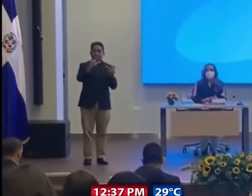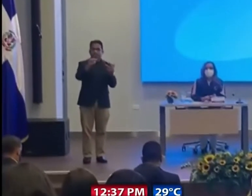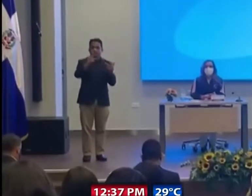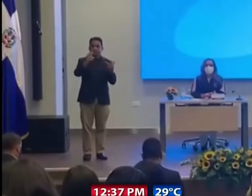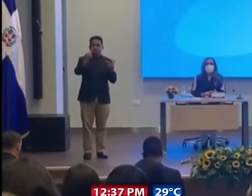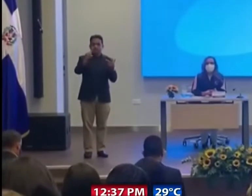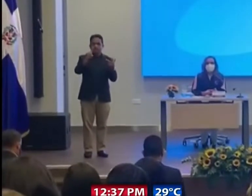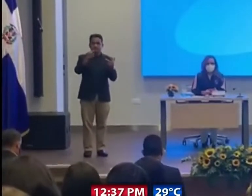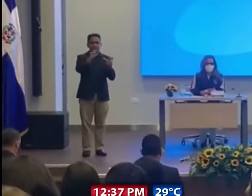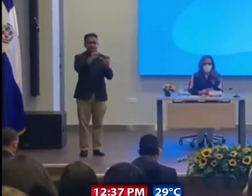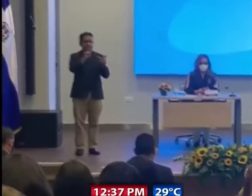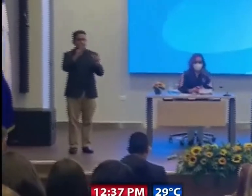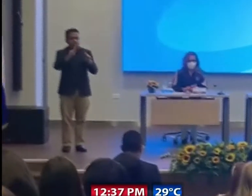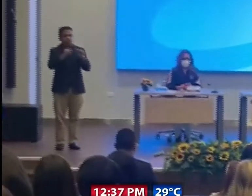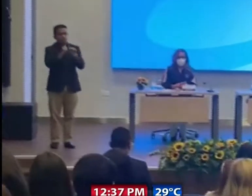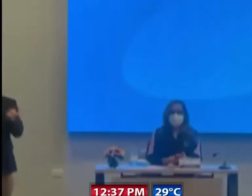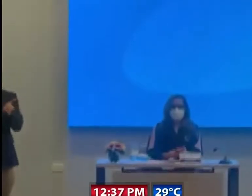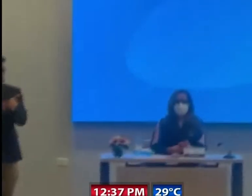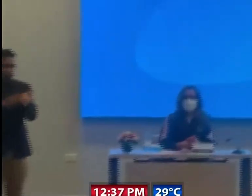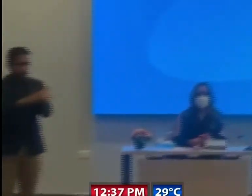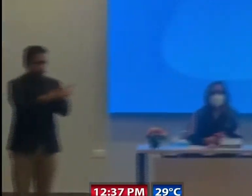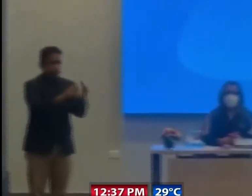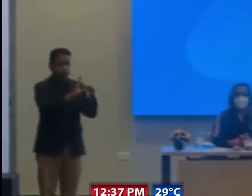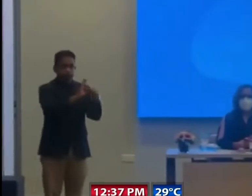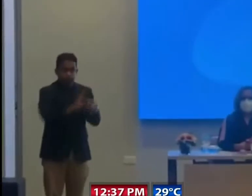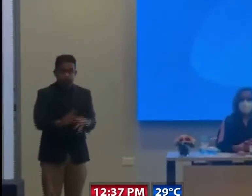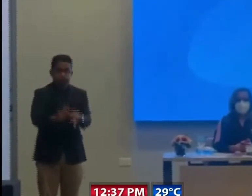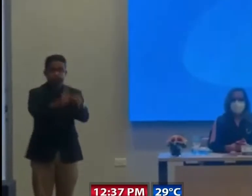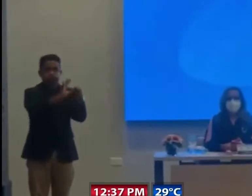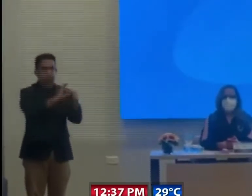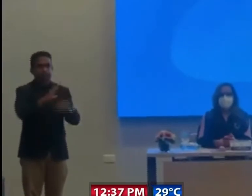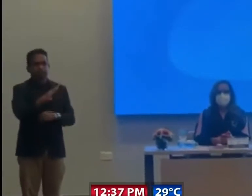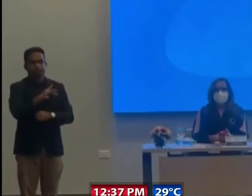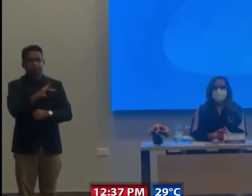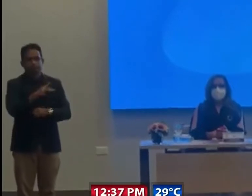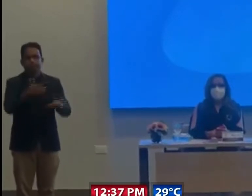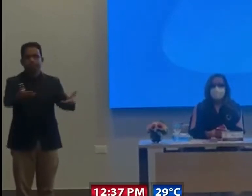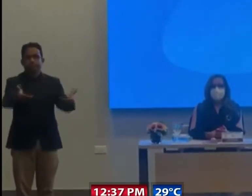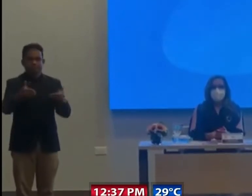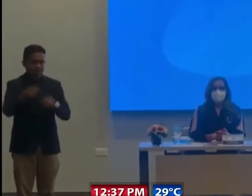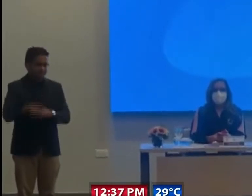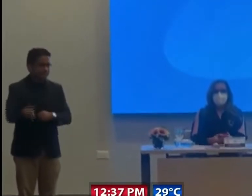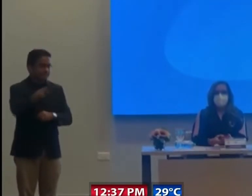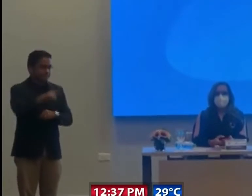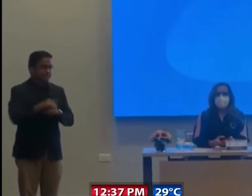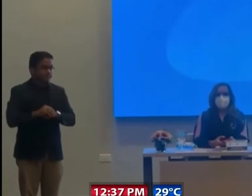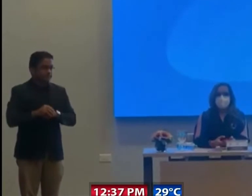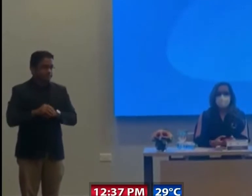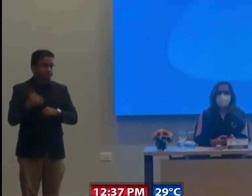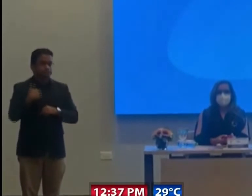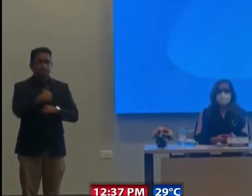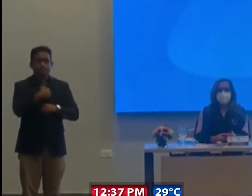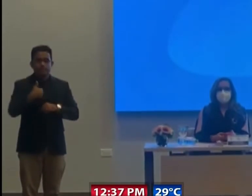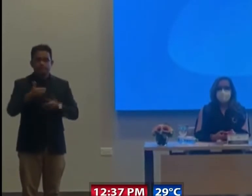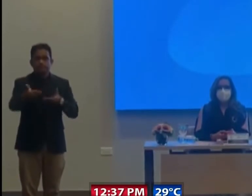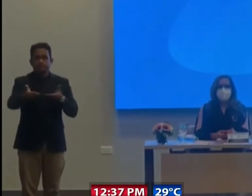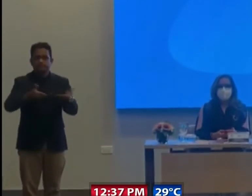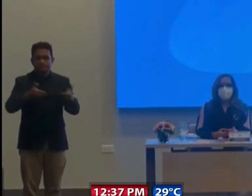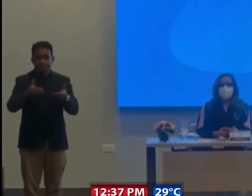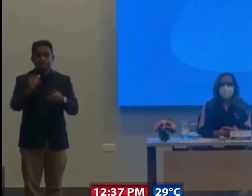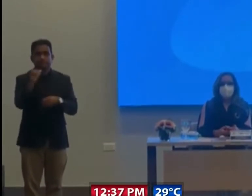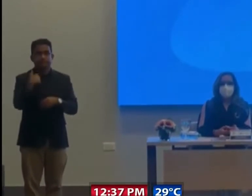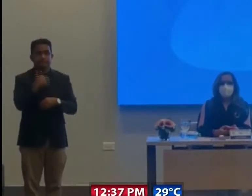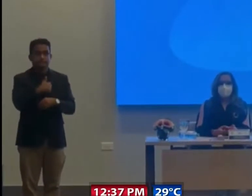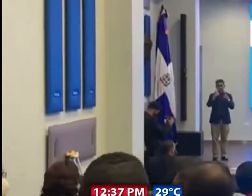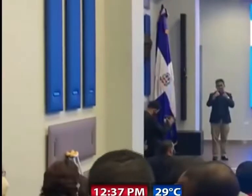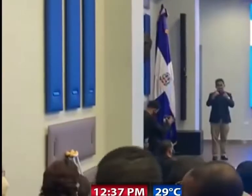discapacidad. El director de Infotep resaltó que al convenio serán adaptados a la modalidad virtual 20 programas de formación disponibles en la